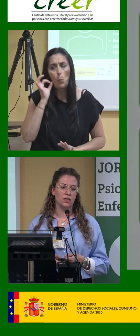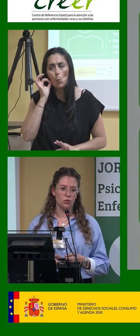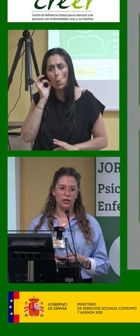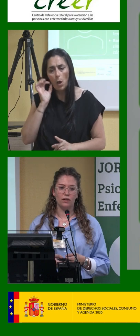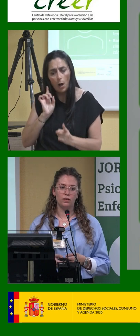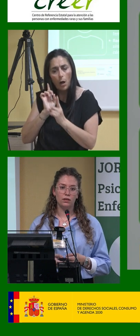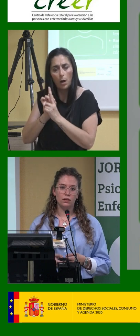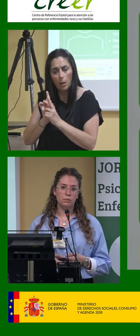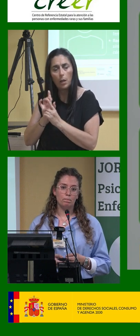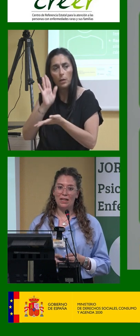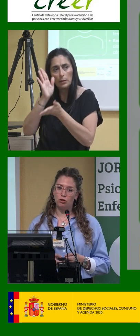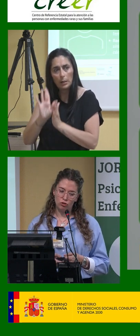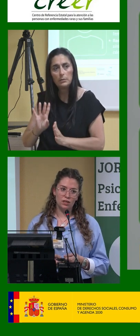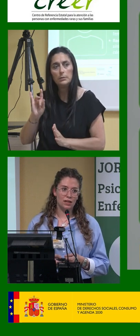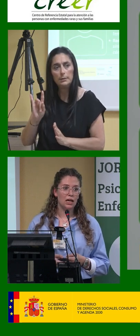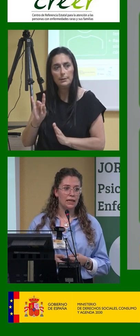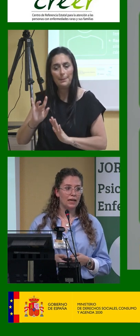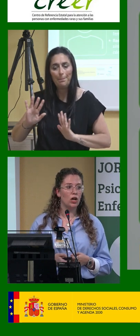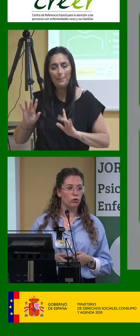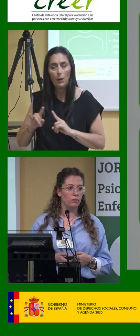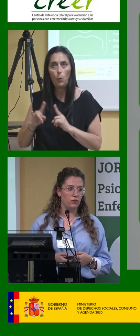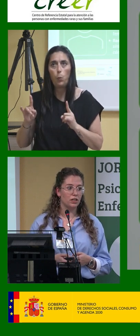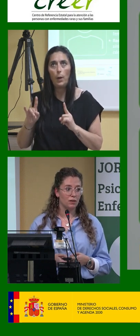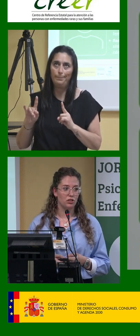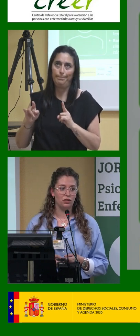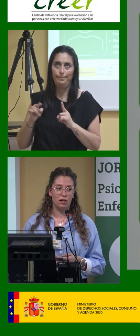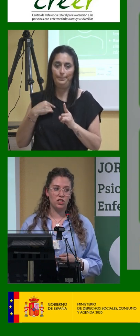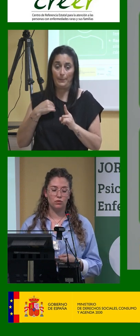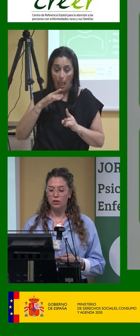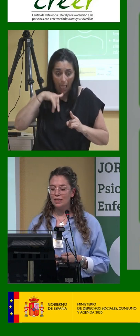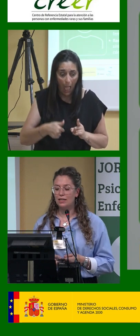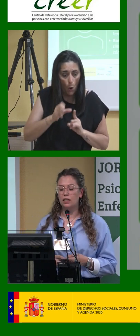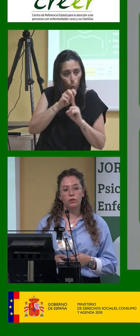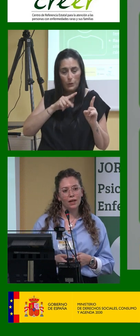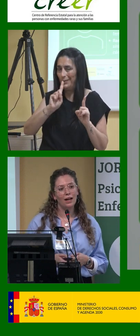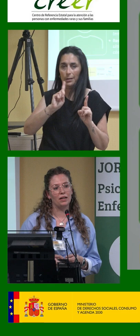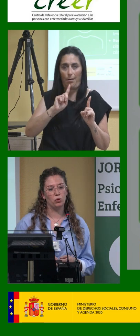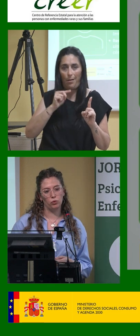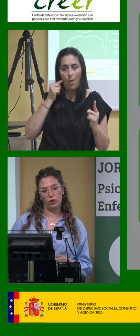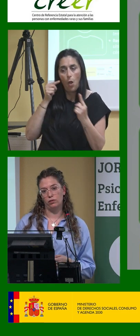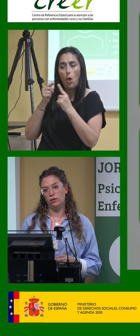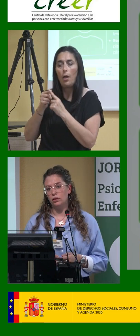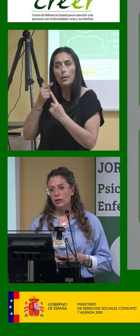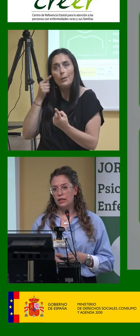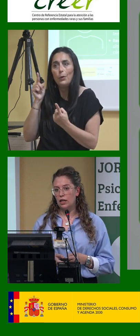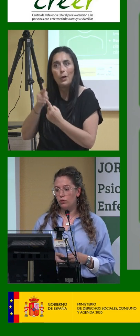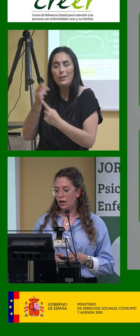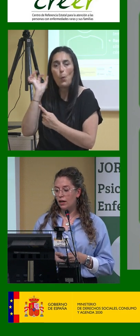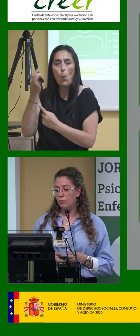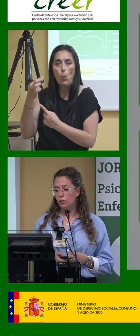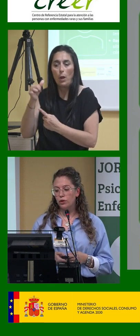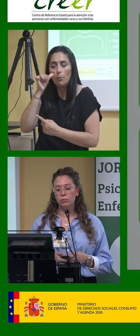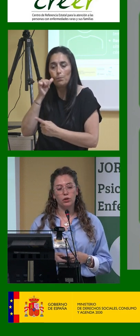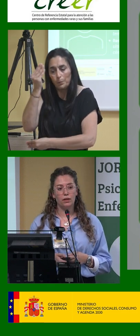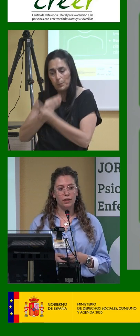tema de la sexualidad, pero no desde la idea o la concepción que estamos teniendo ahora mismo. Se reducía a la reproducción. Se reducía